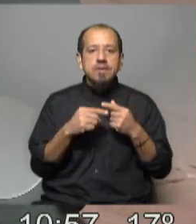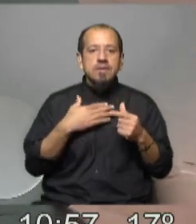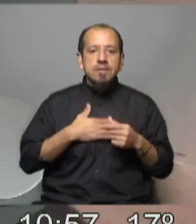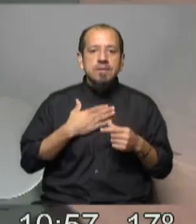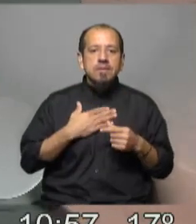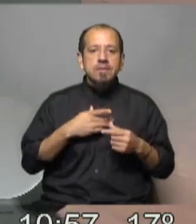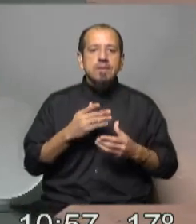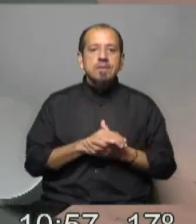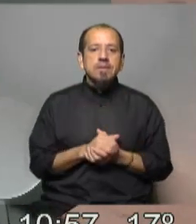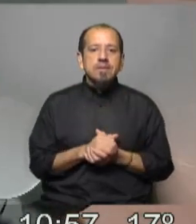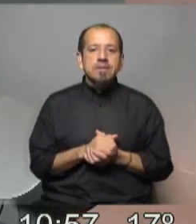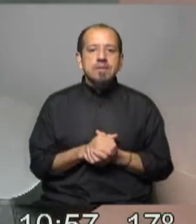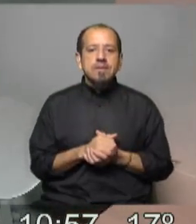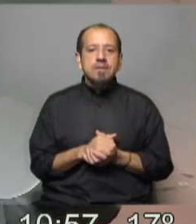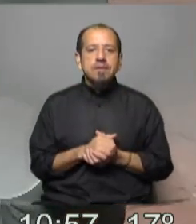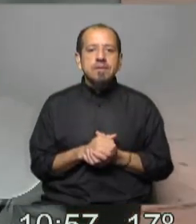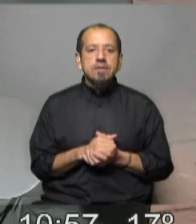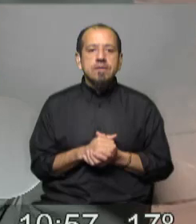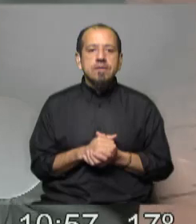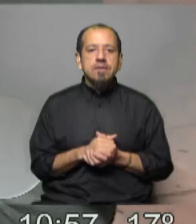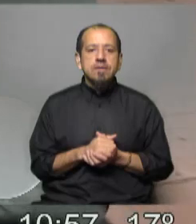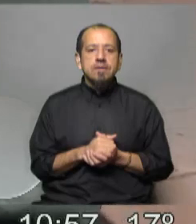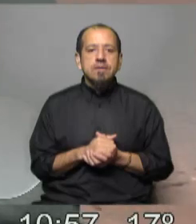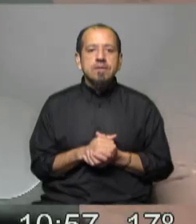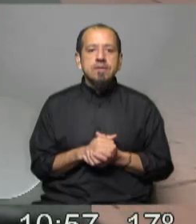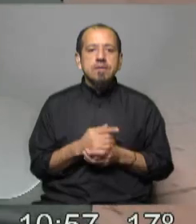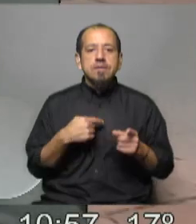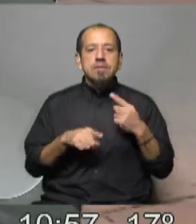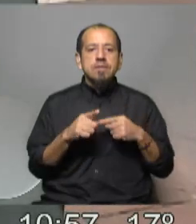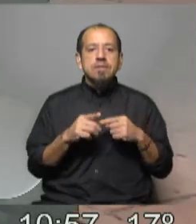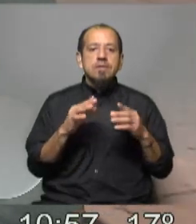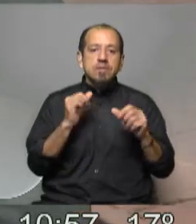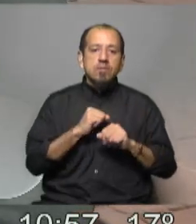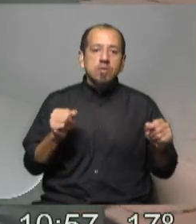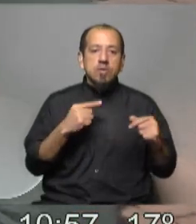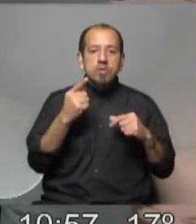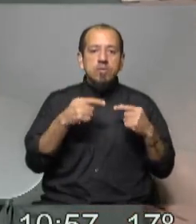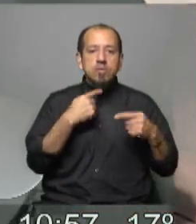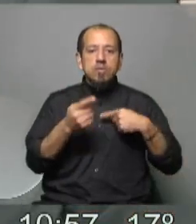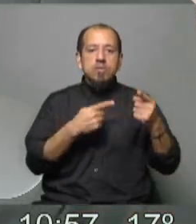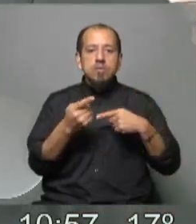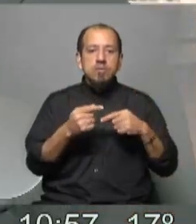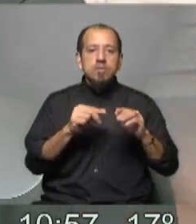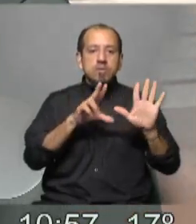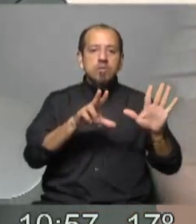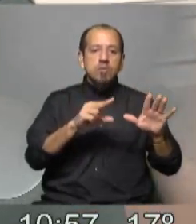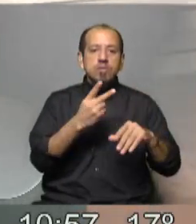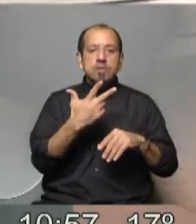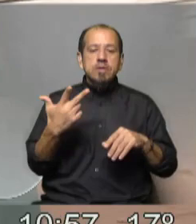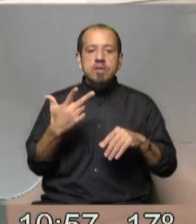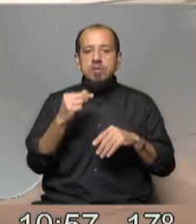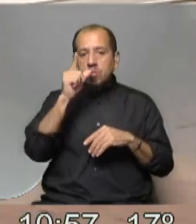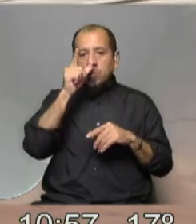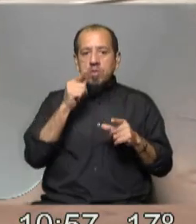Un placer, una alegría charlar un ratito. Sí, Martín, qué bueno verte acá, y qué bueno también poder seguir viéndote del 8 al 23 de julio aquí en el